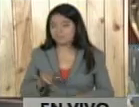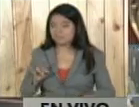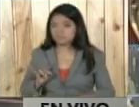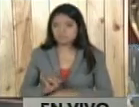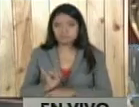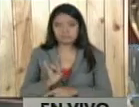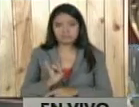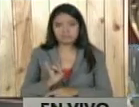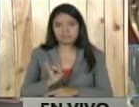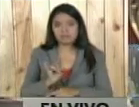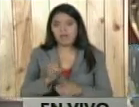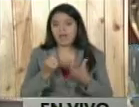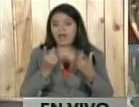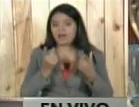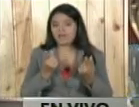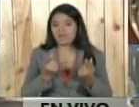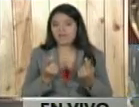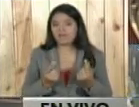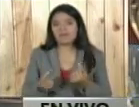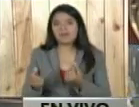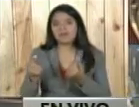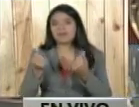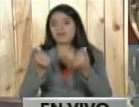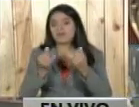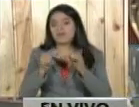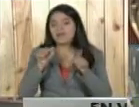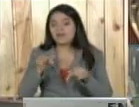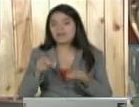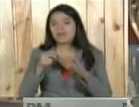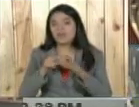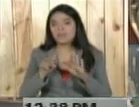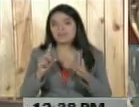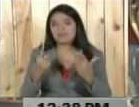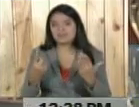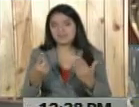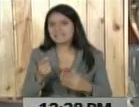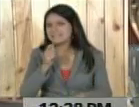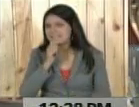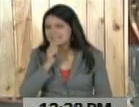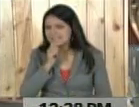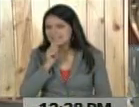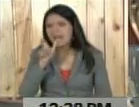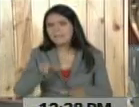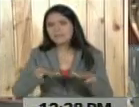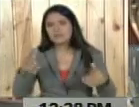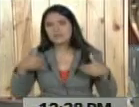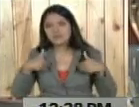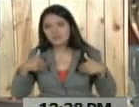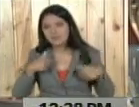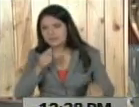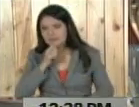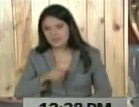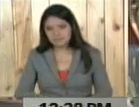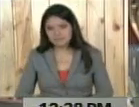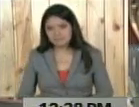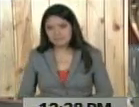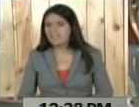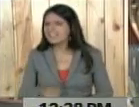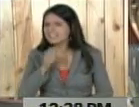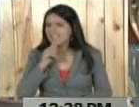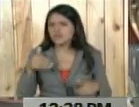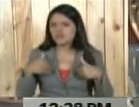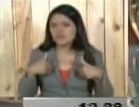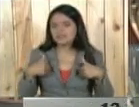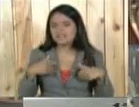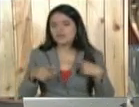desgarradora a la vida financiera de la República terminando el año 2016. ¿Y quiénes son las víctimas? ¿Quiénes hubieran sido afectados